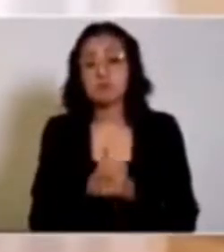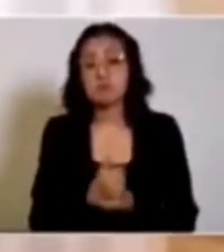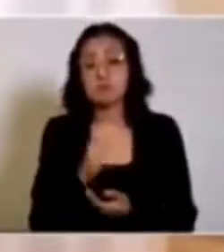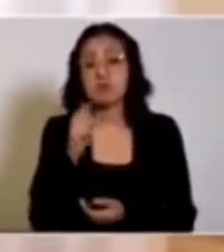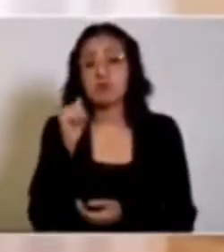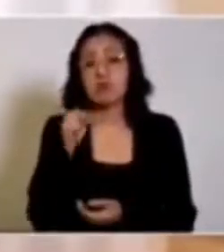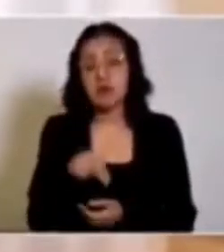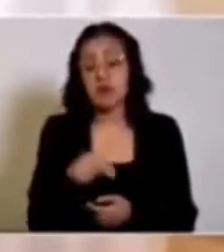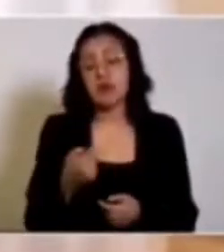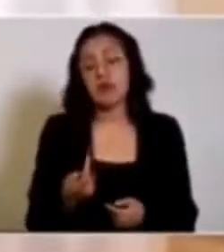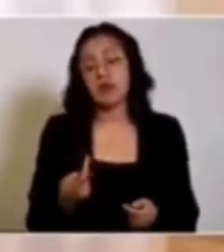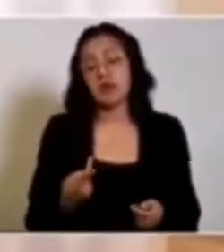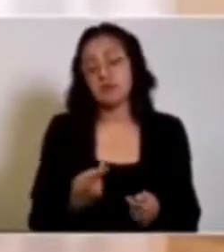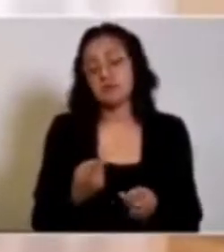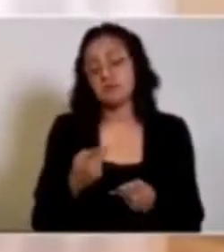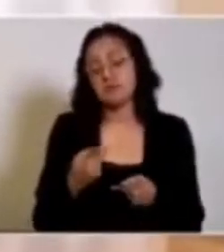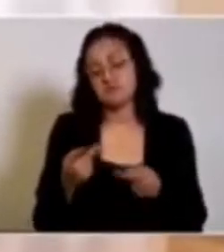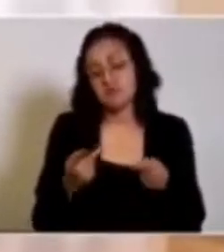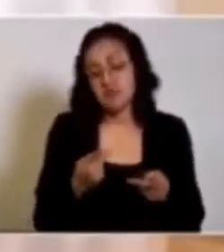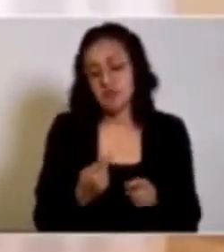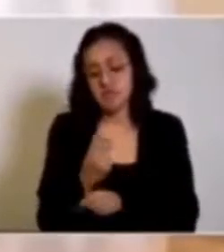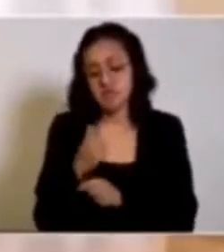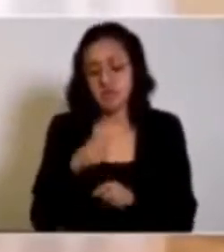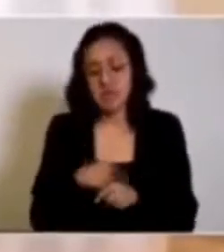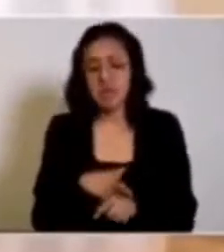nacional de vacunación